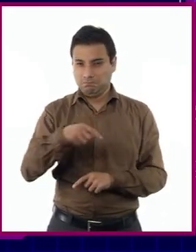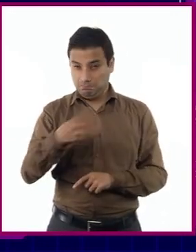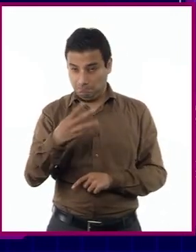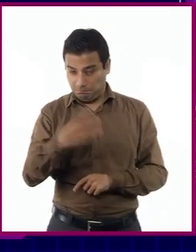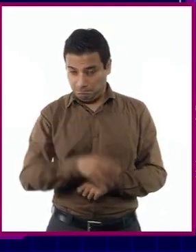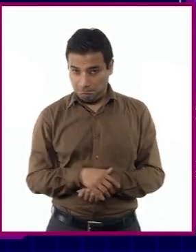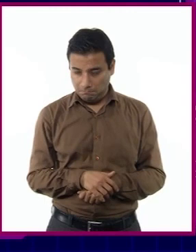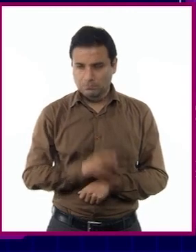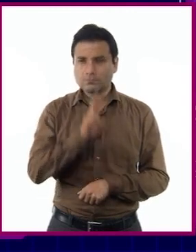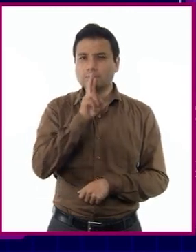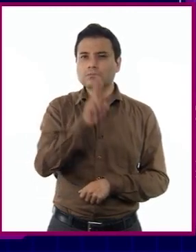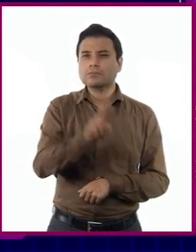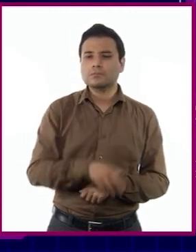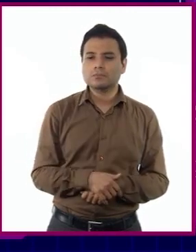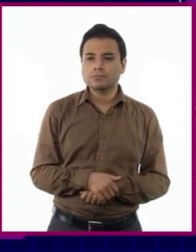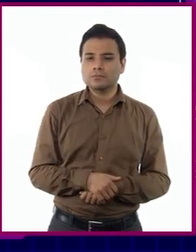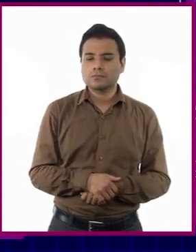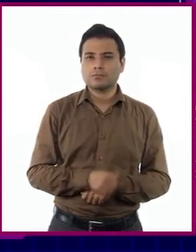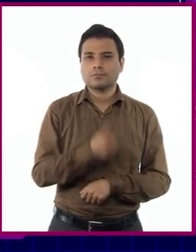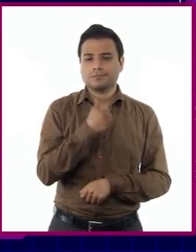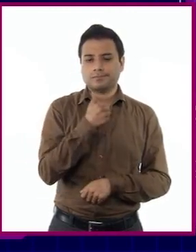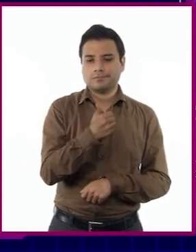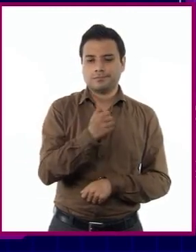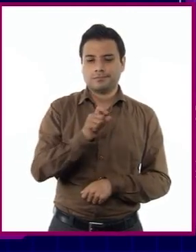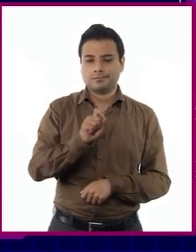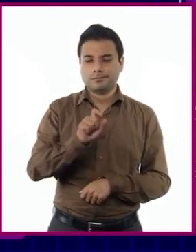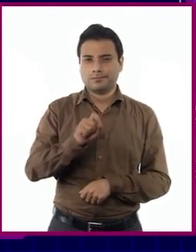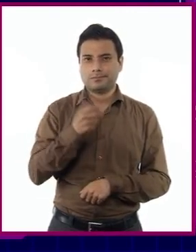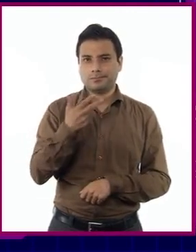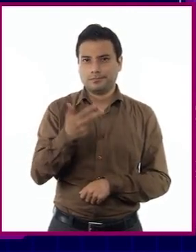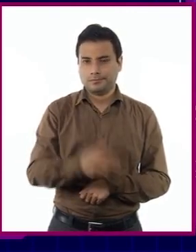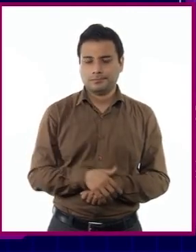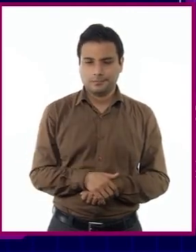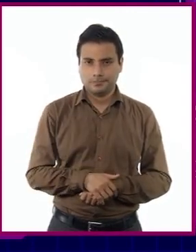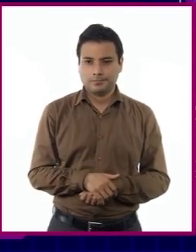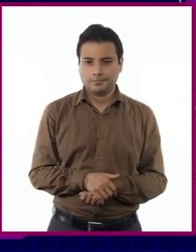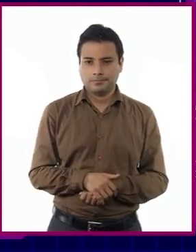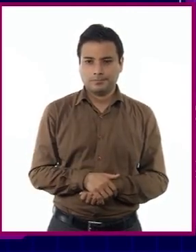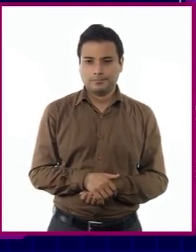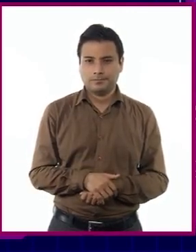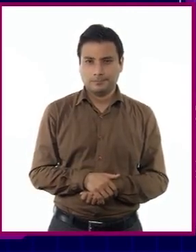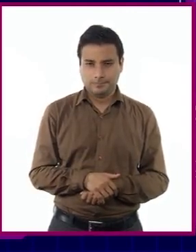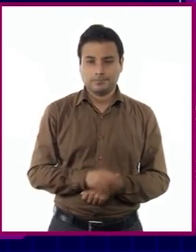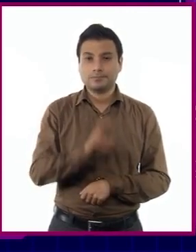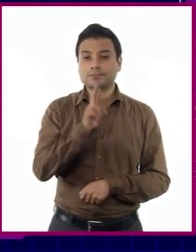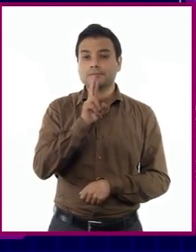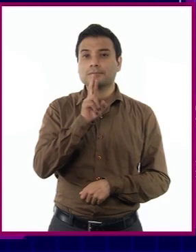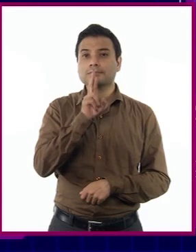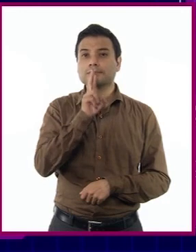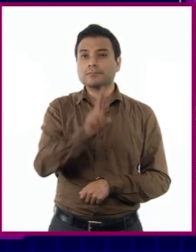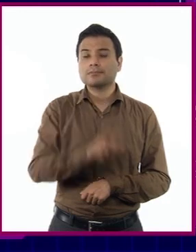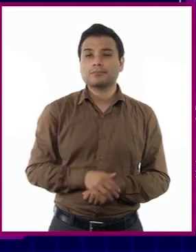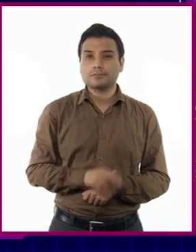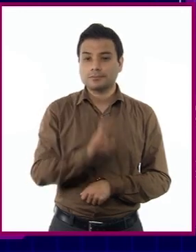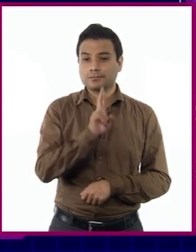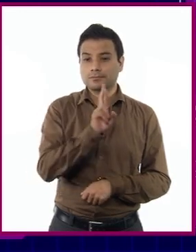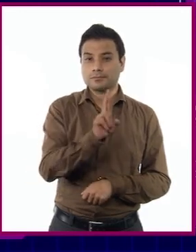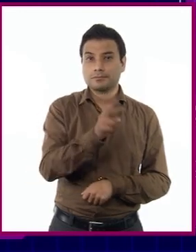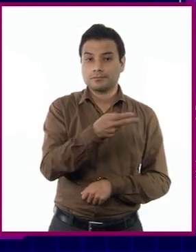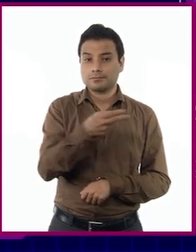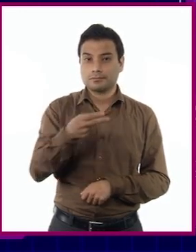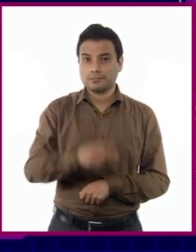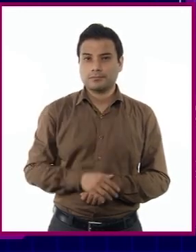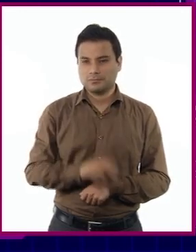se obtiene 6.28 así se obtiene el radio es igual